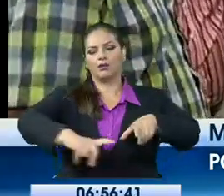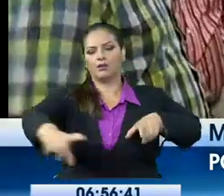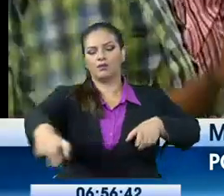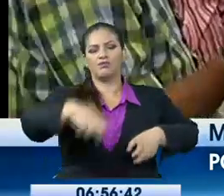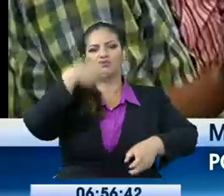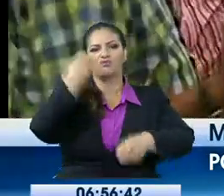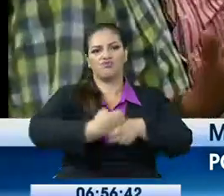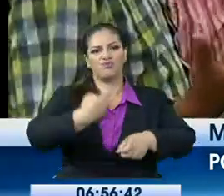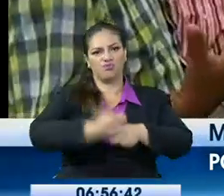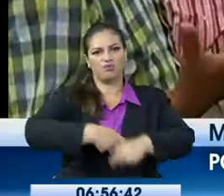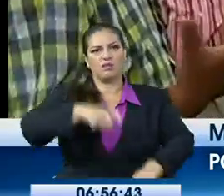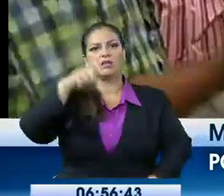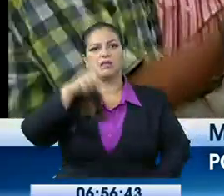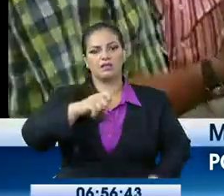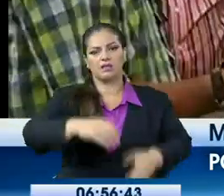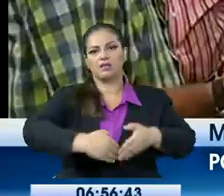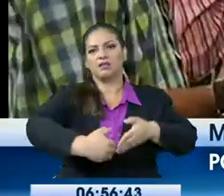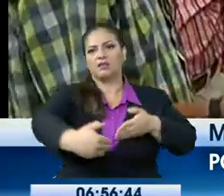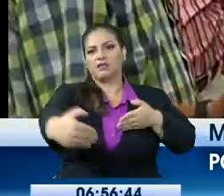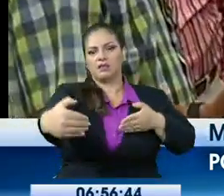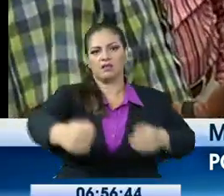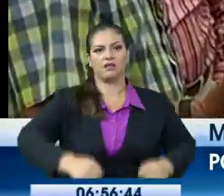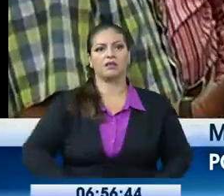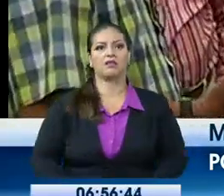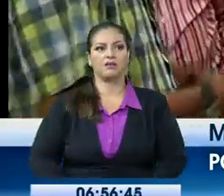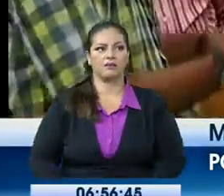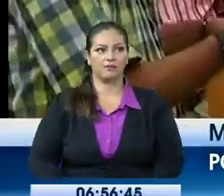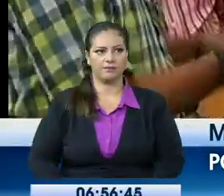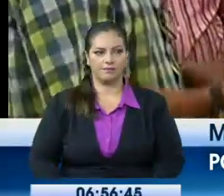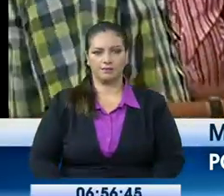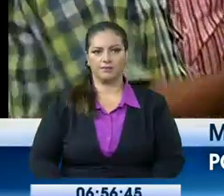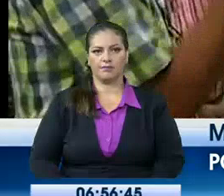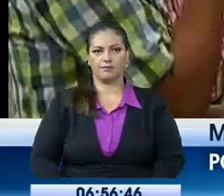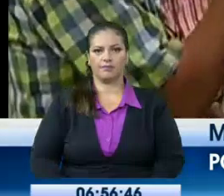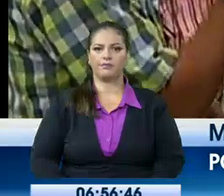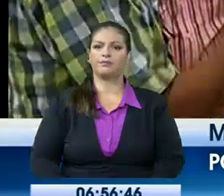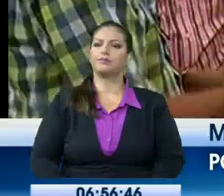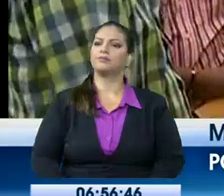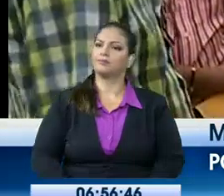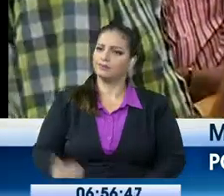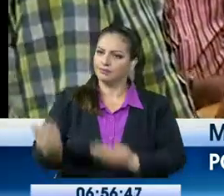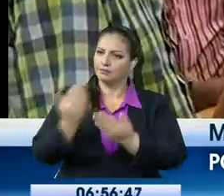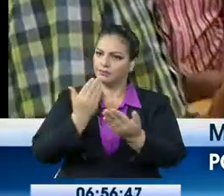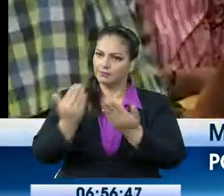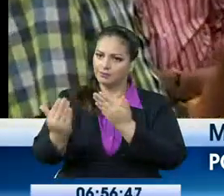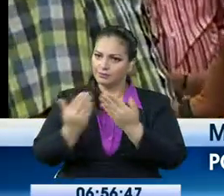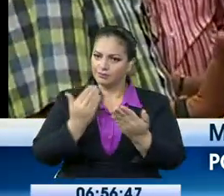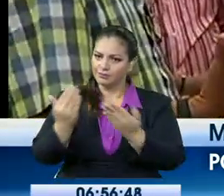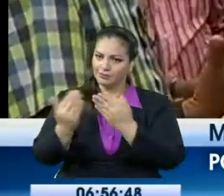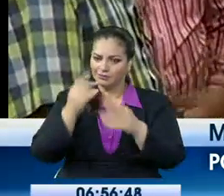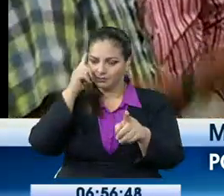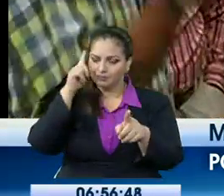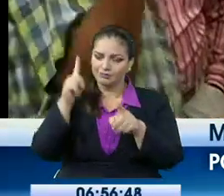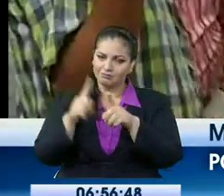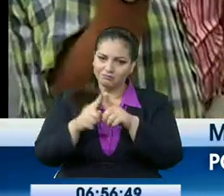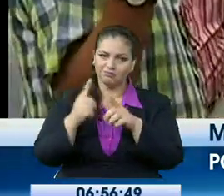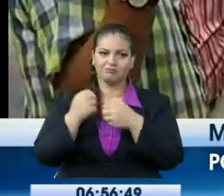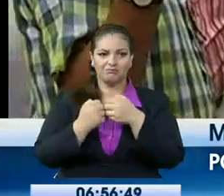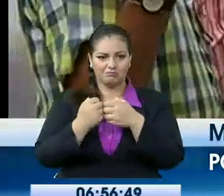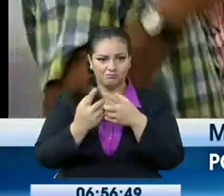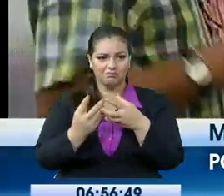todo es perfectible. Así es, así es. Todo lo humano es perfectible. Así es. Y mejorable. Así es, así es, así es. Que las cosas se optimicen.